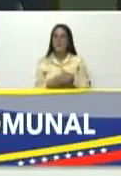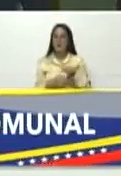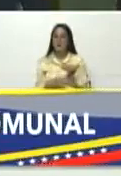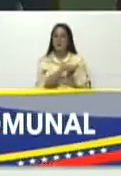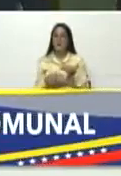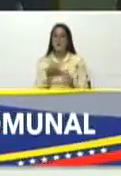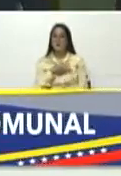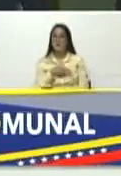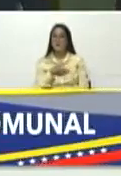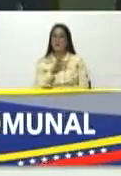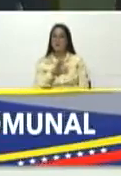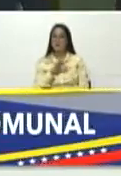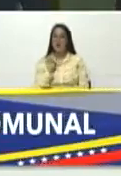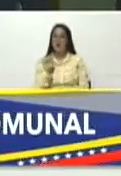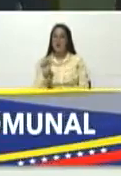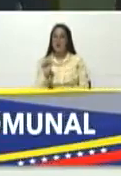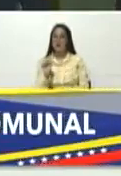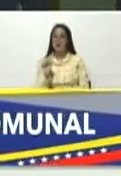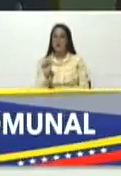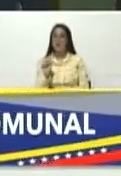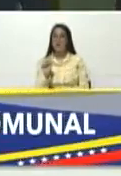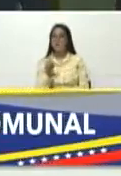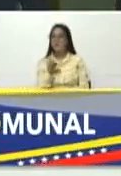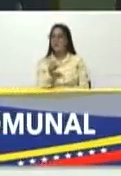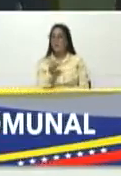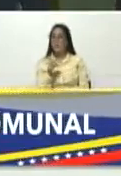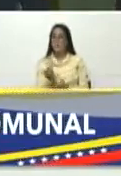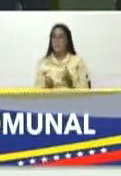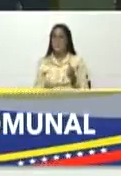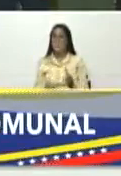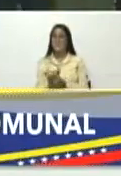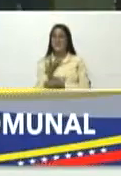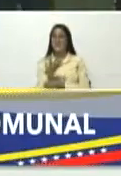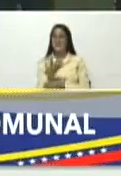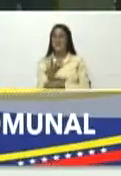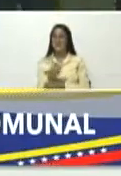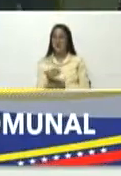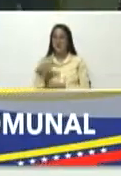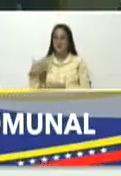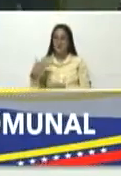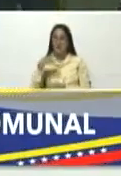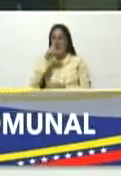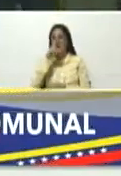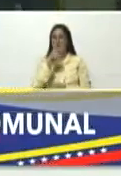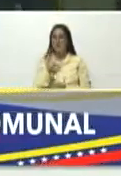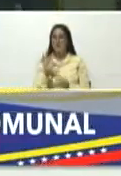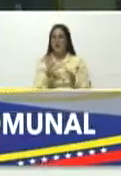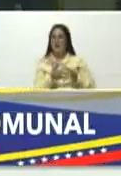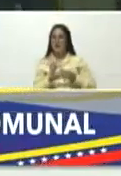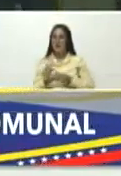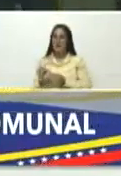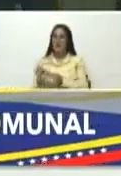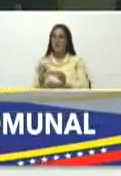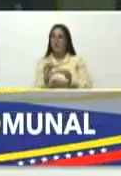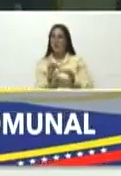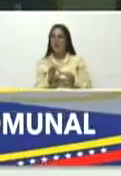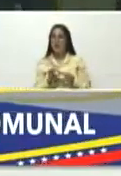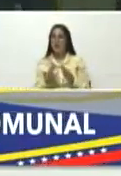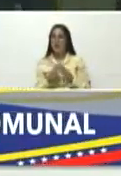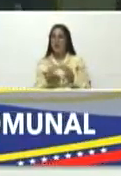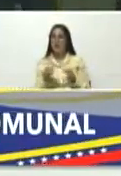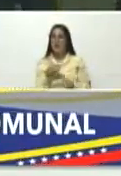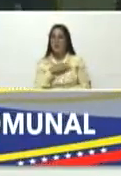misiones socialistas, que es precisamente una de las creaciones de estos años para articular y que todas